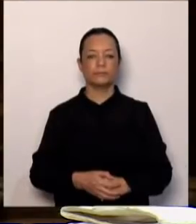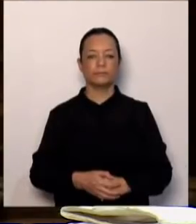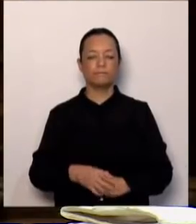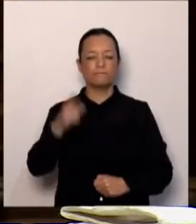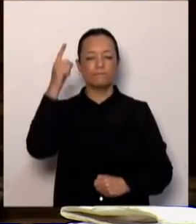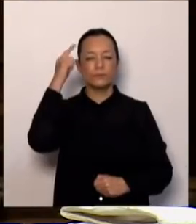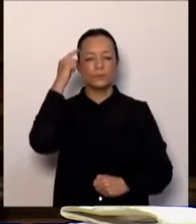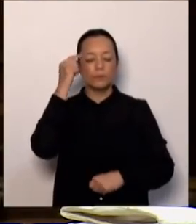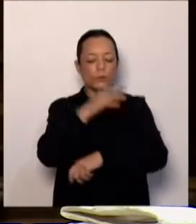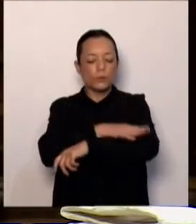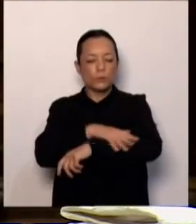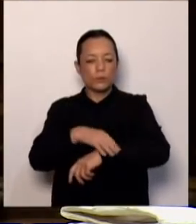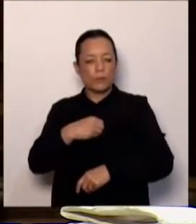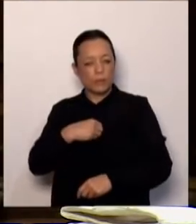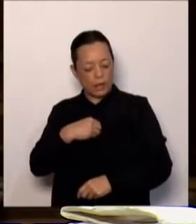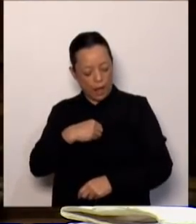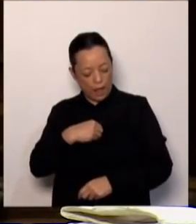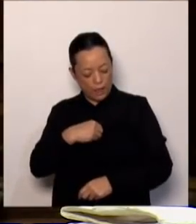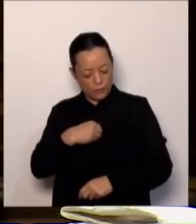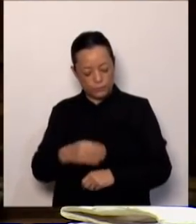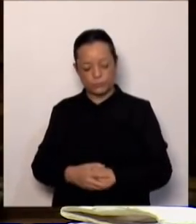Reconozcamos con humildad nuestros pecados.